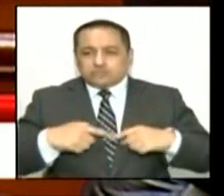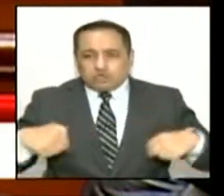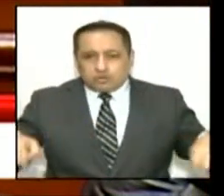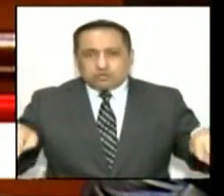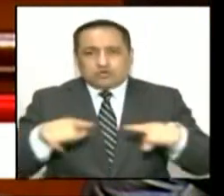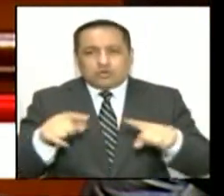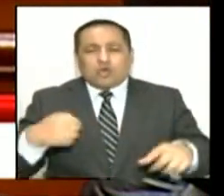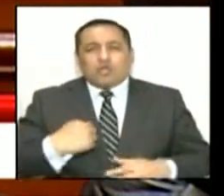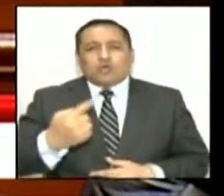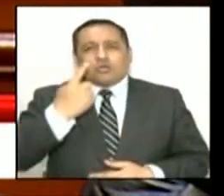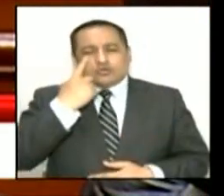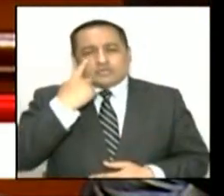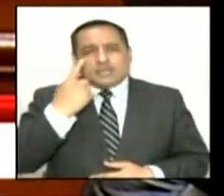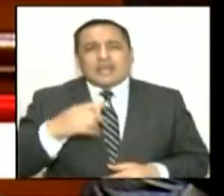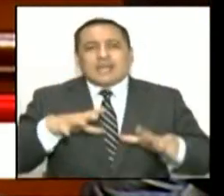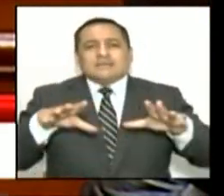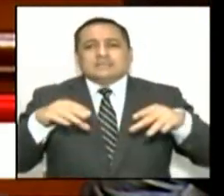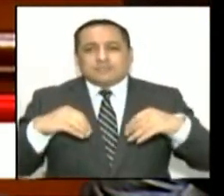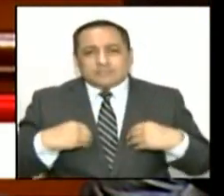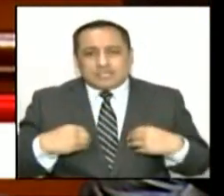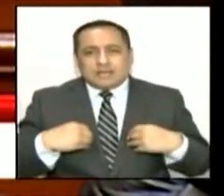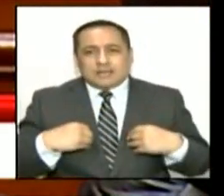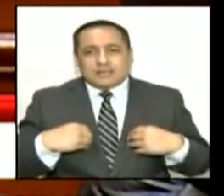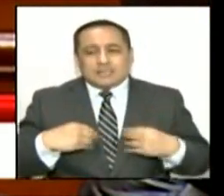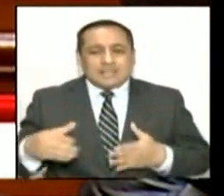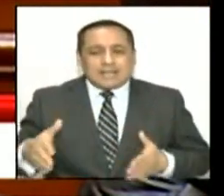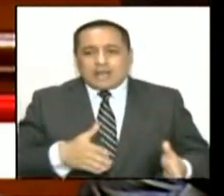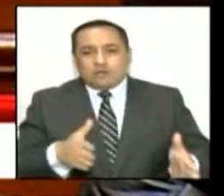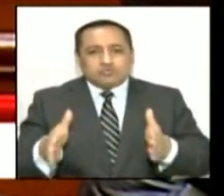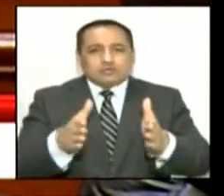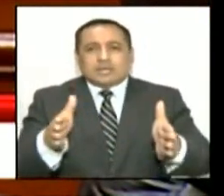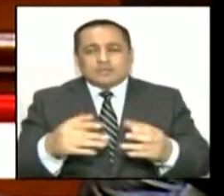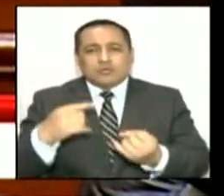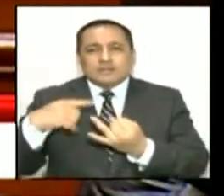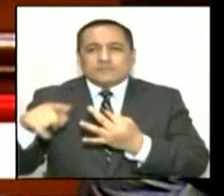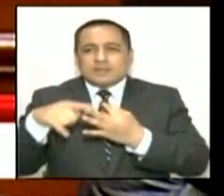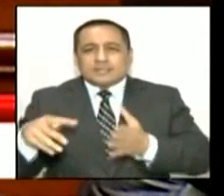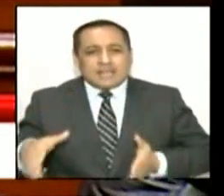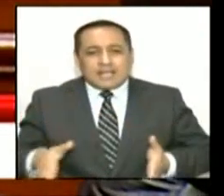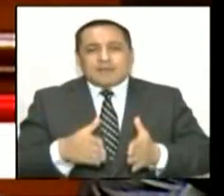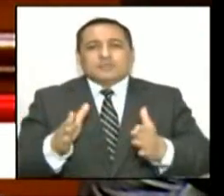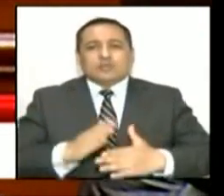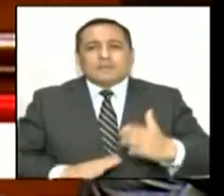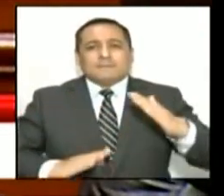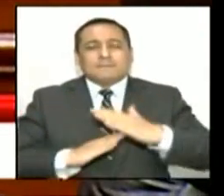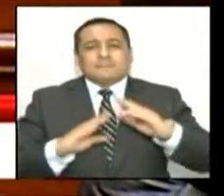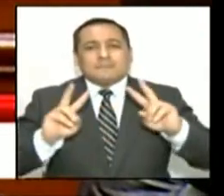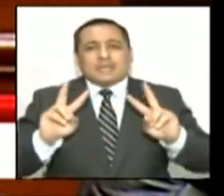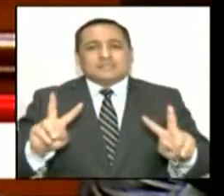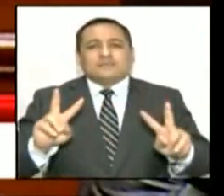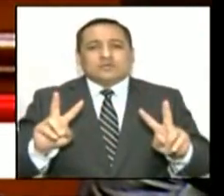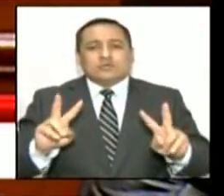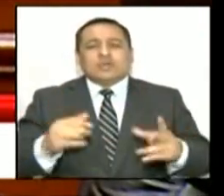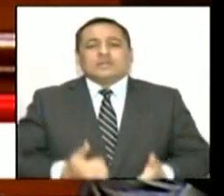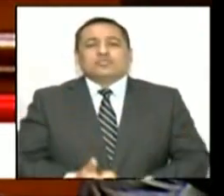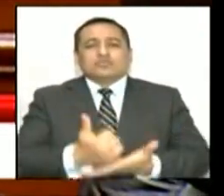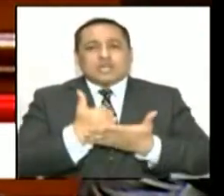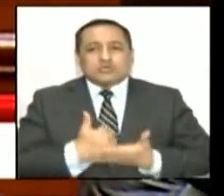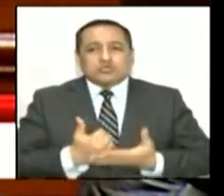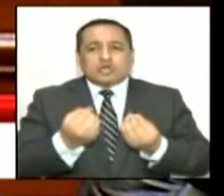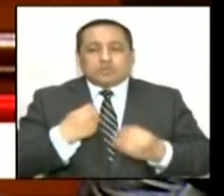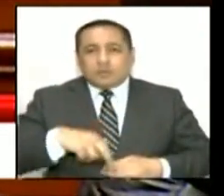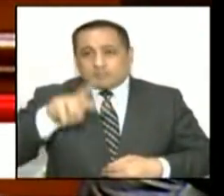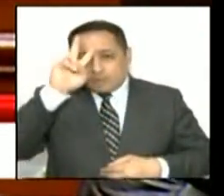reconocer, aceptar y encauzar por caminos pacíficos y por caminos que nos ayuden como país